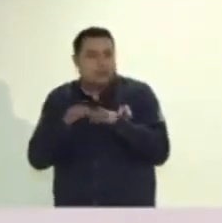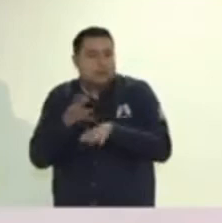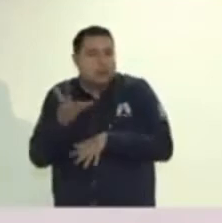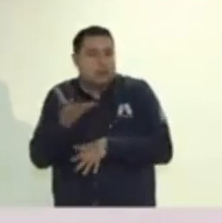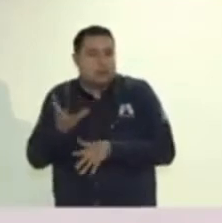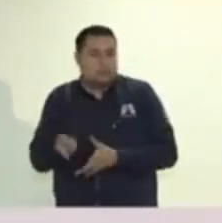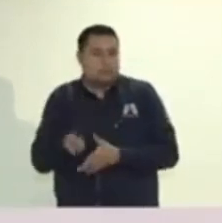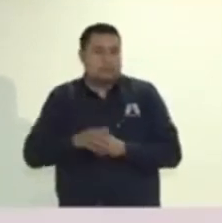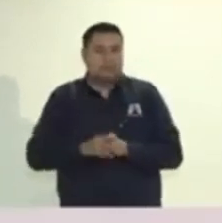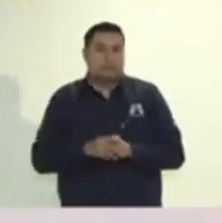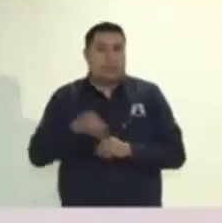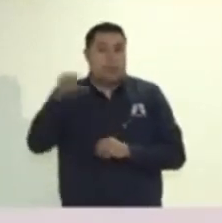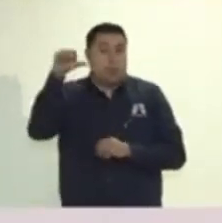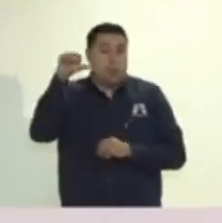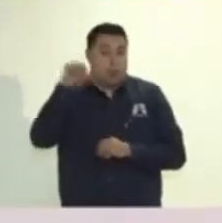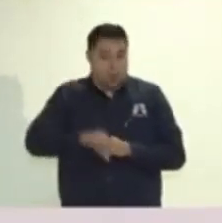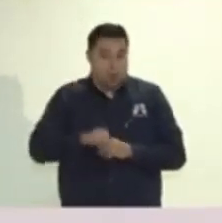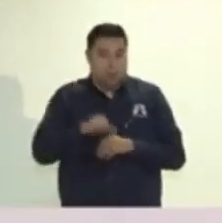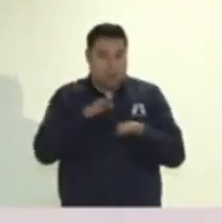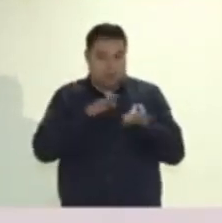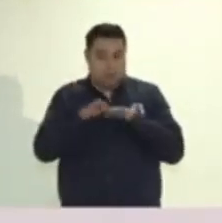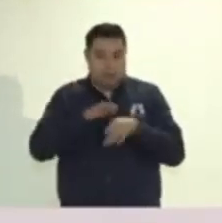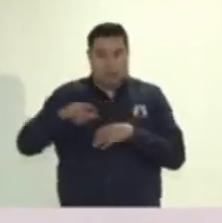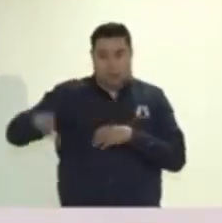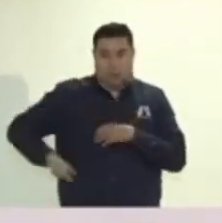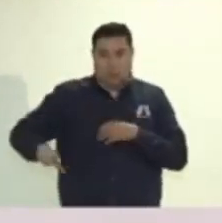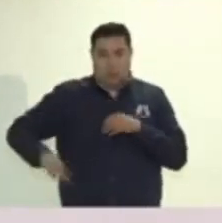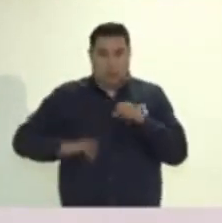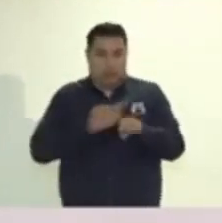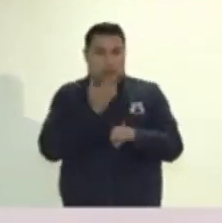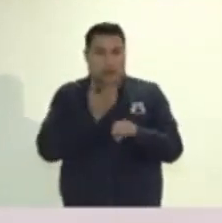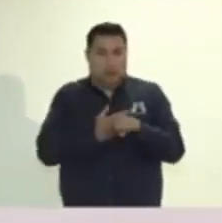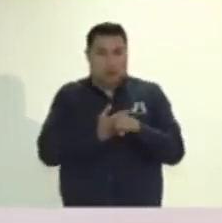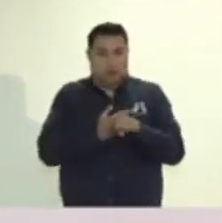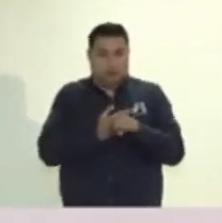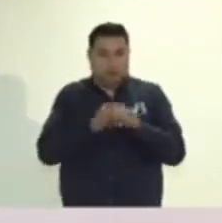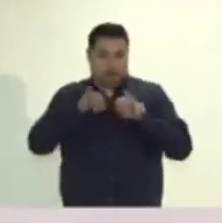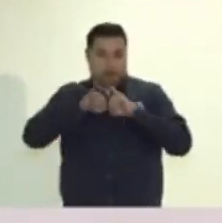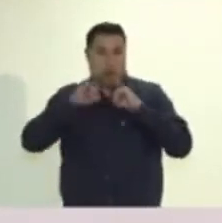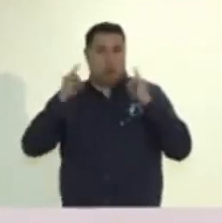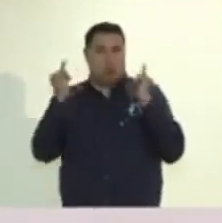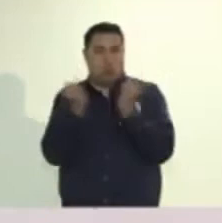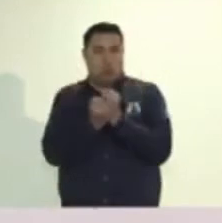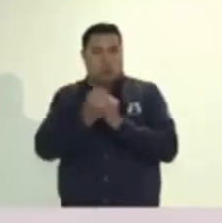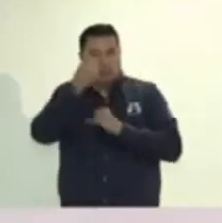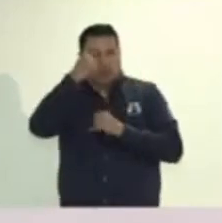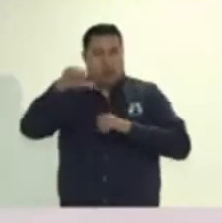El día de hoy estaremos trabajando con el gobernador del estado para poder establecer todas las